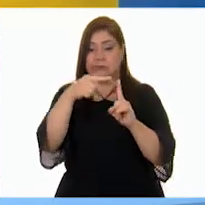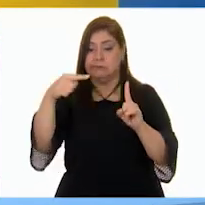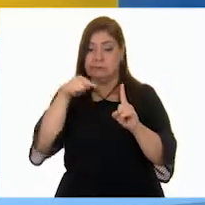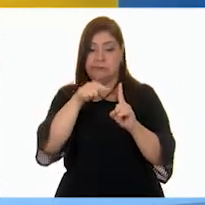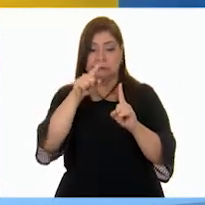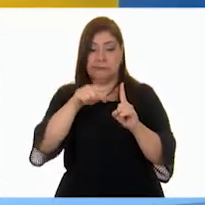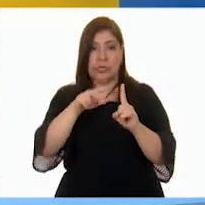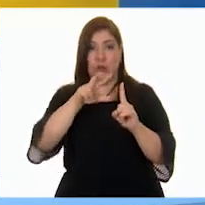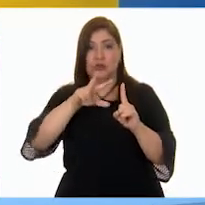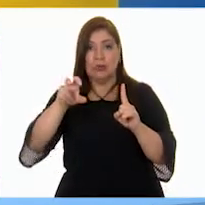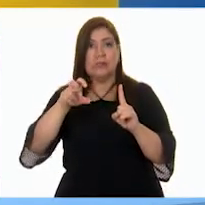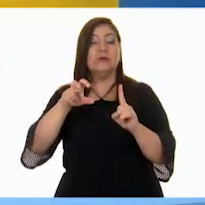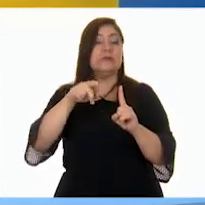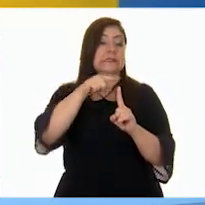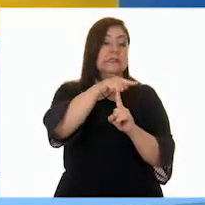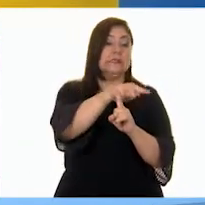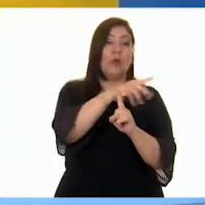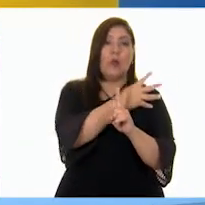dar...